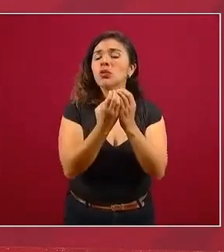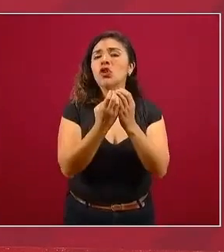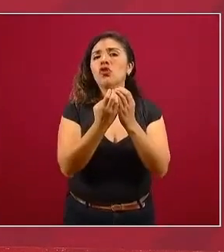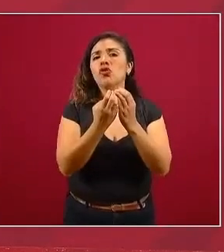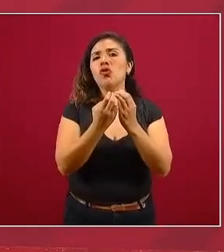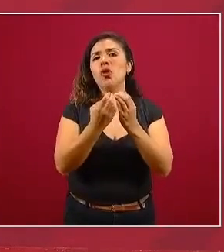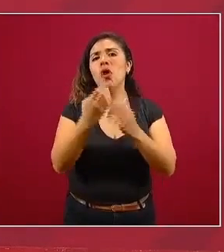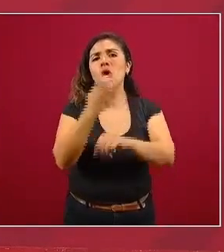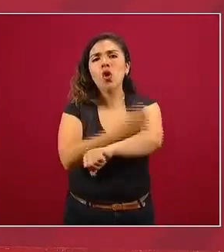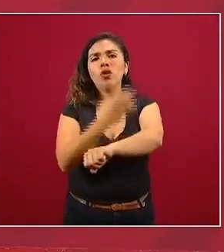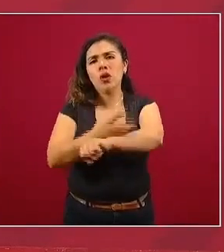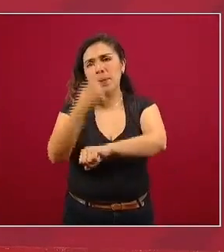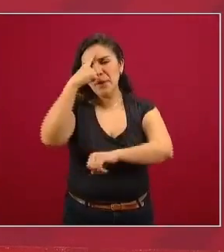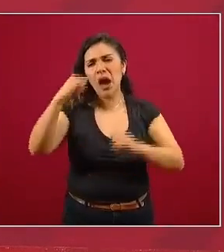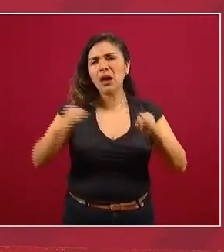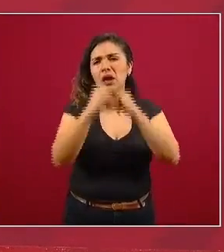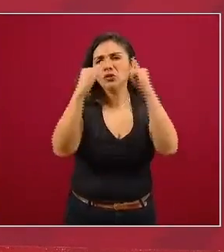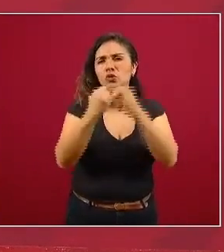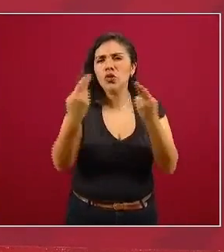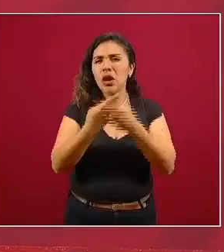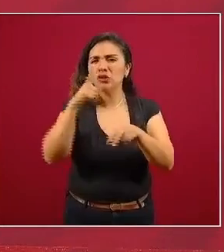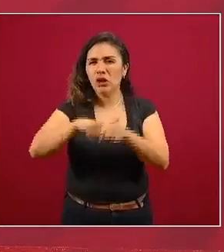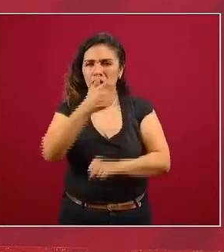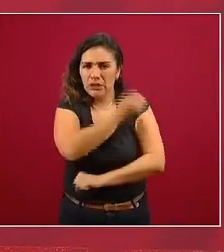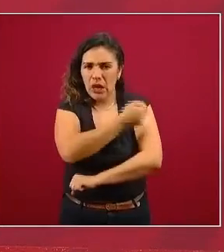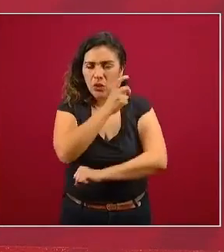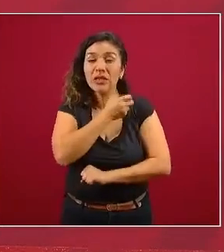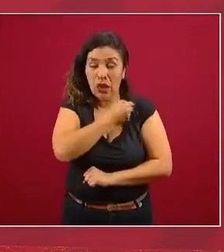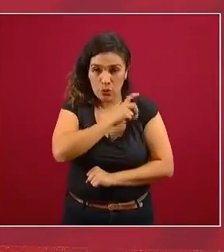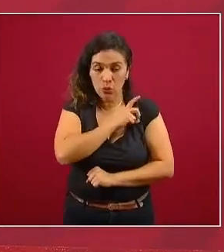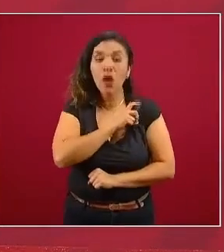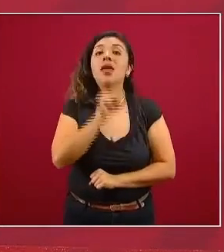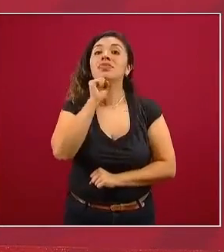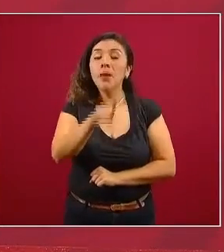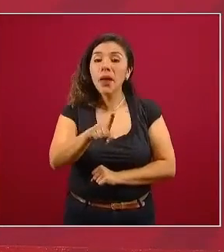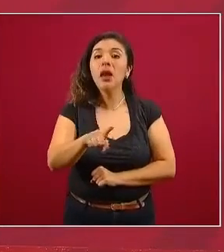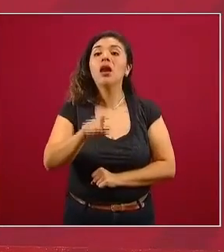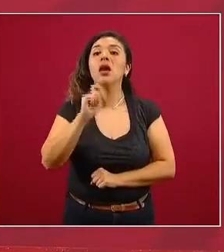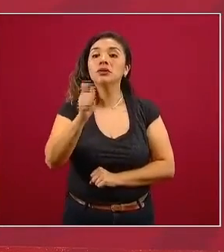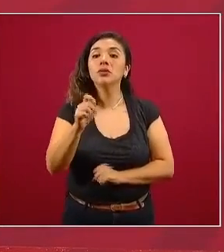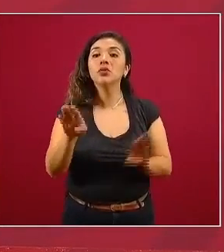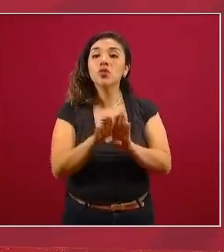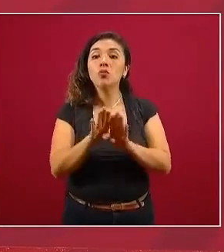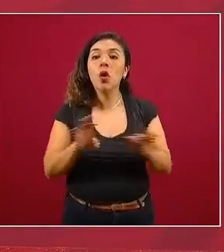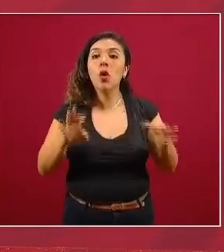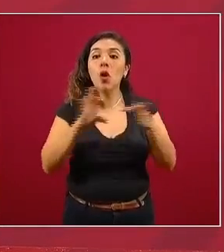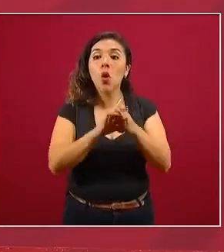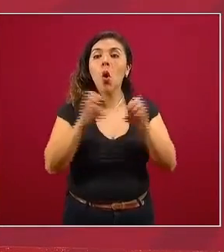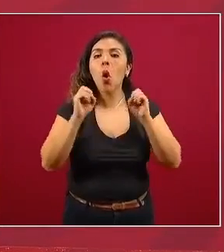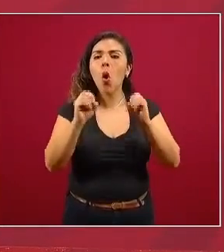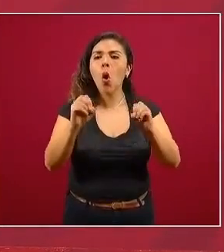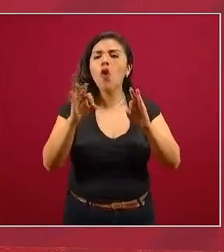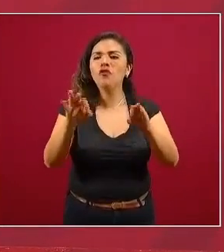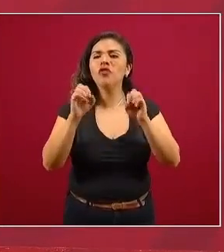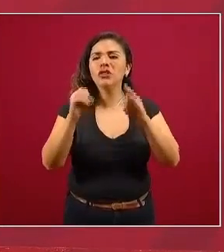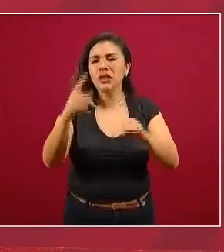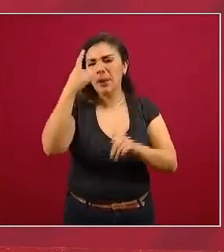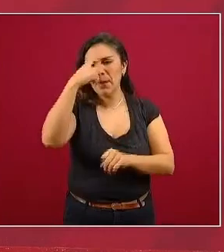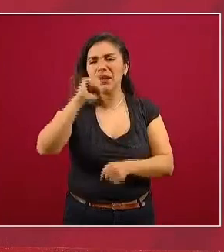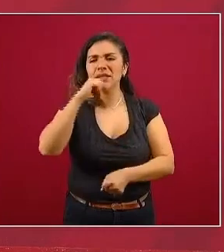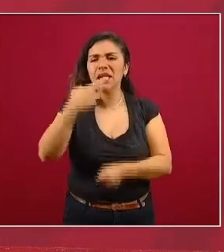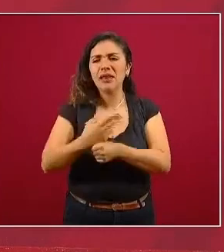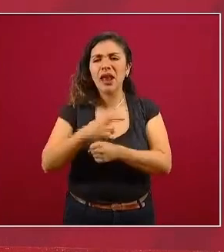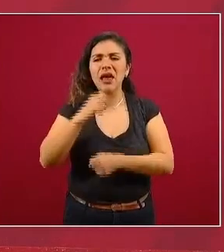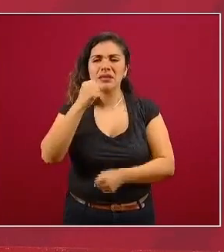los Institutos Nacionales de Salud. También tenemos, como parte de las oficinas relacionadas con la